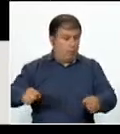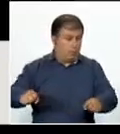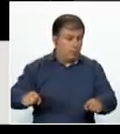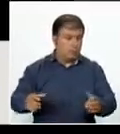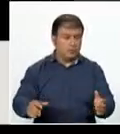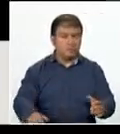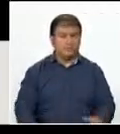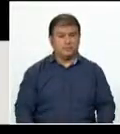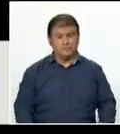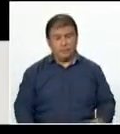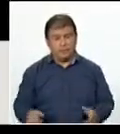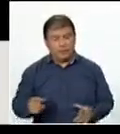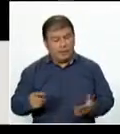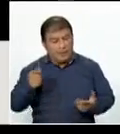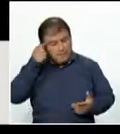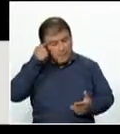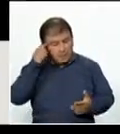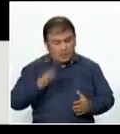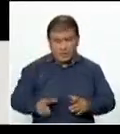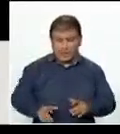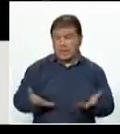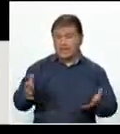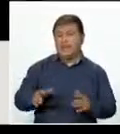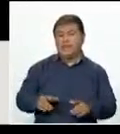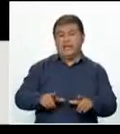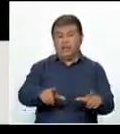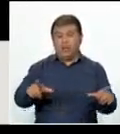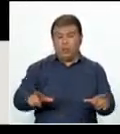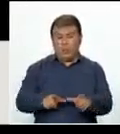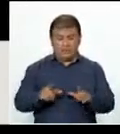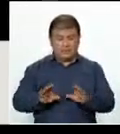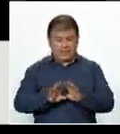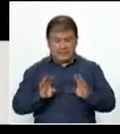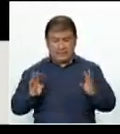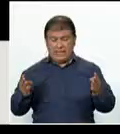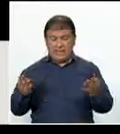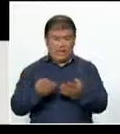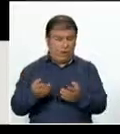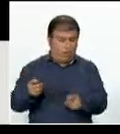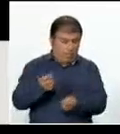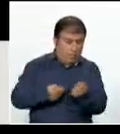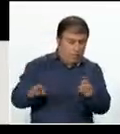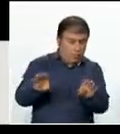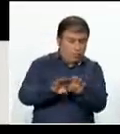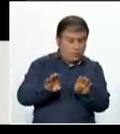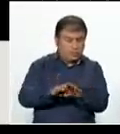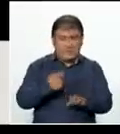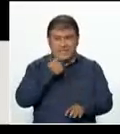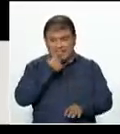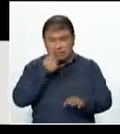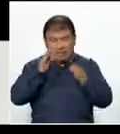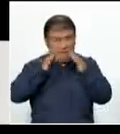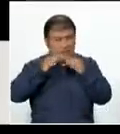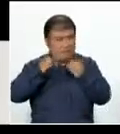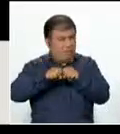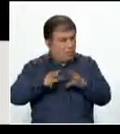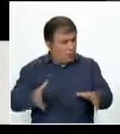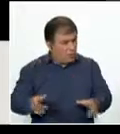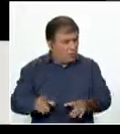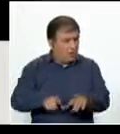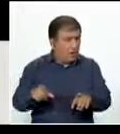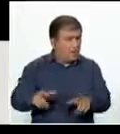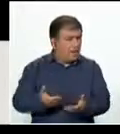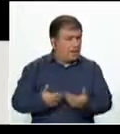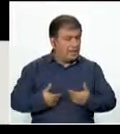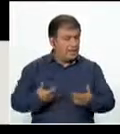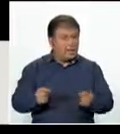motocicletas. Me imagino que todavía el movimiento en la zona es fuerte. ¿Se ha cerrado algún negocio? ¿Hay lunas rotas quizá en alguno para